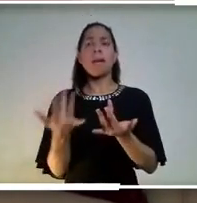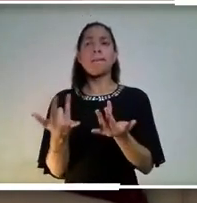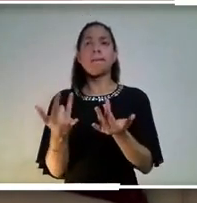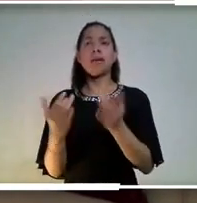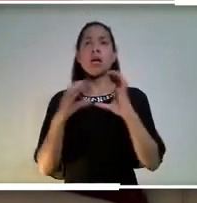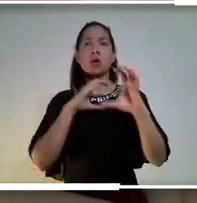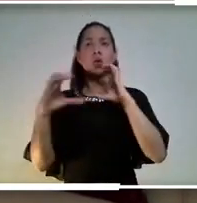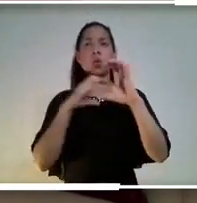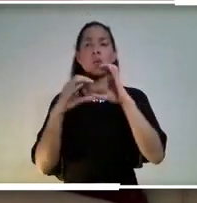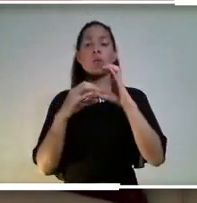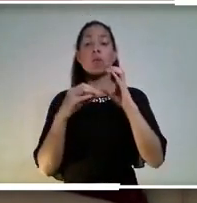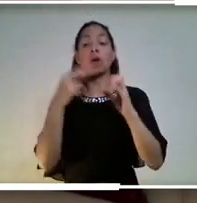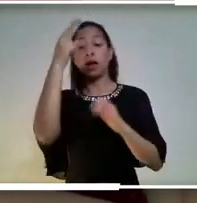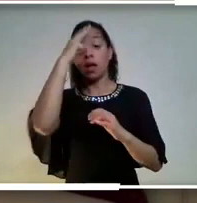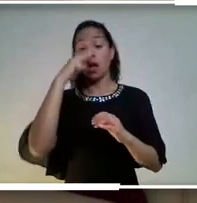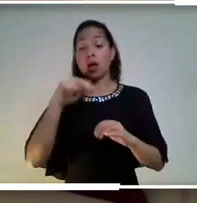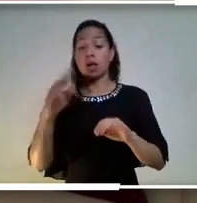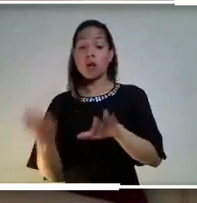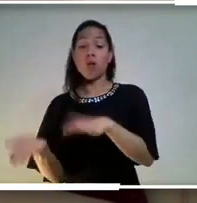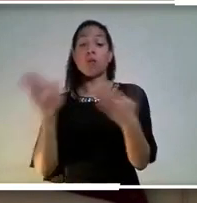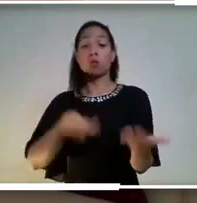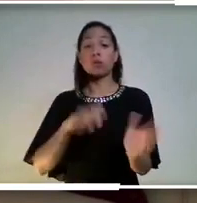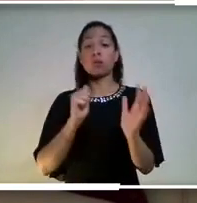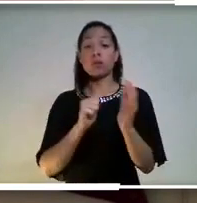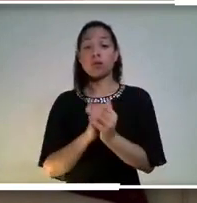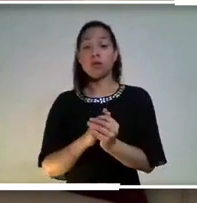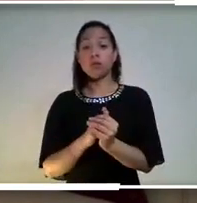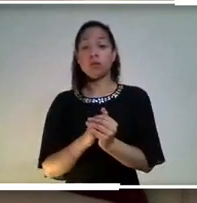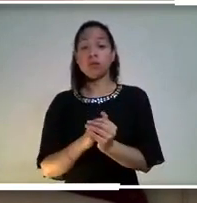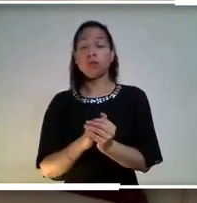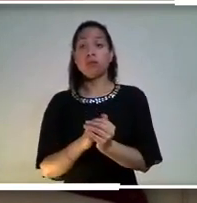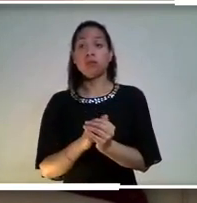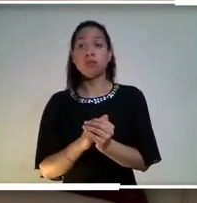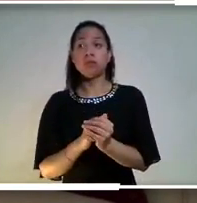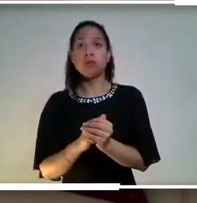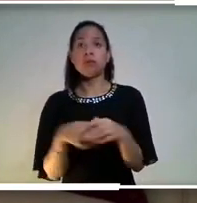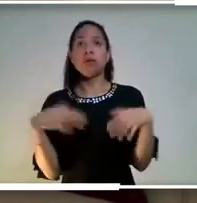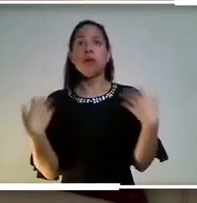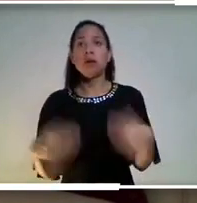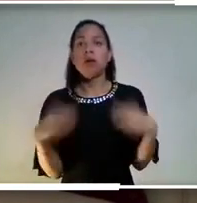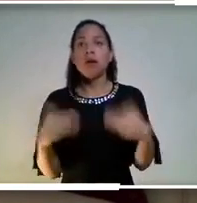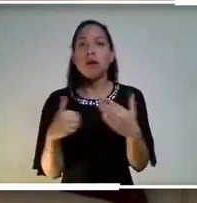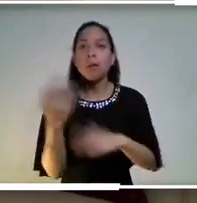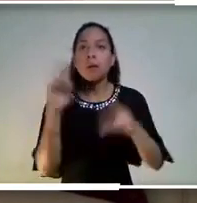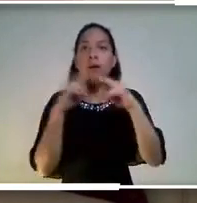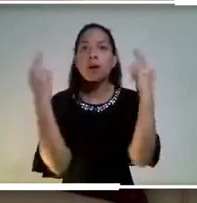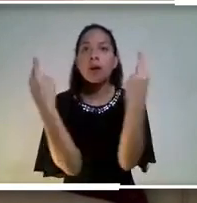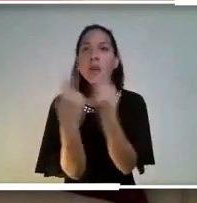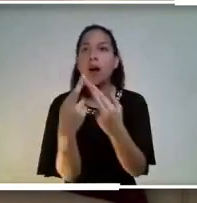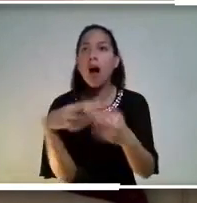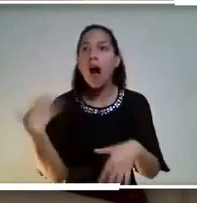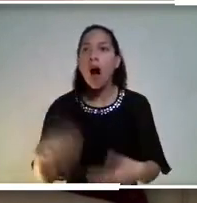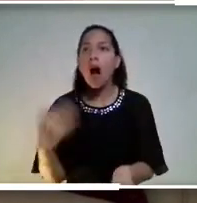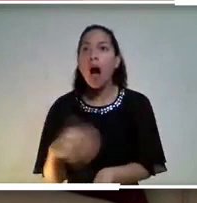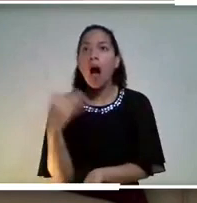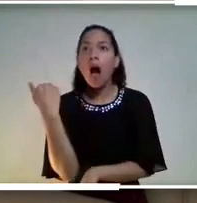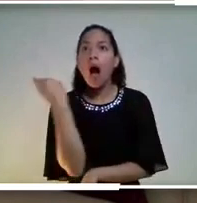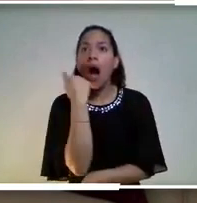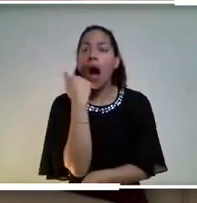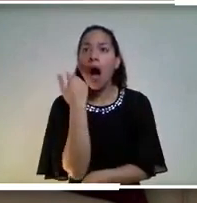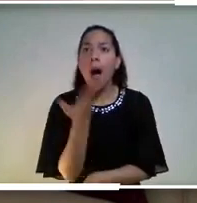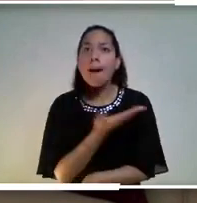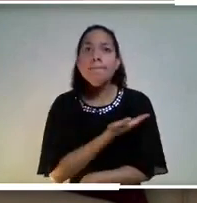y enseguida que la reunión comenzó ella no vio claro comienza una forma un tanto difusa pero